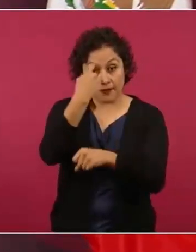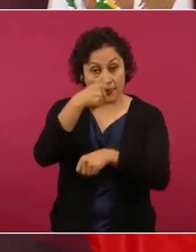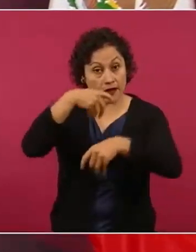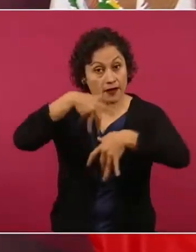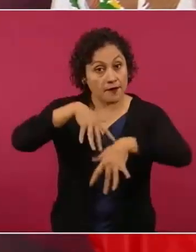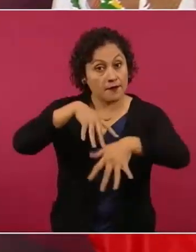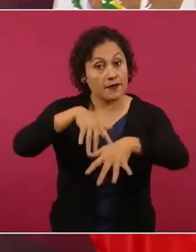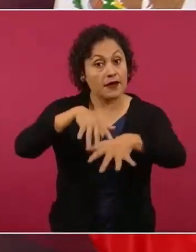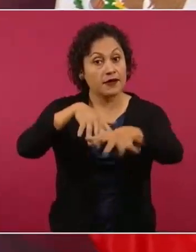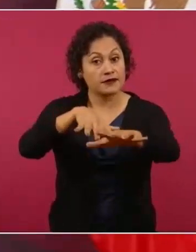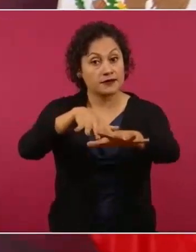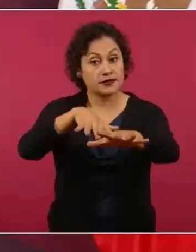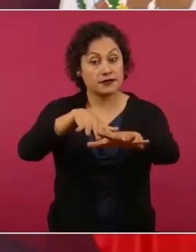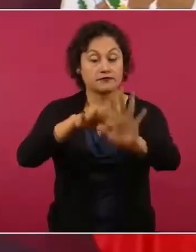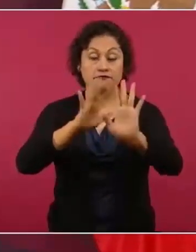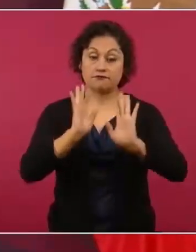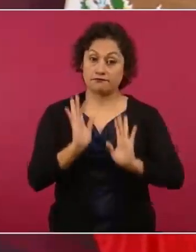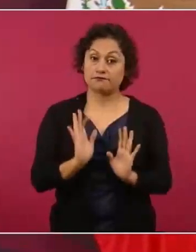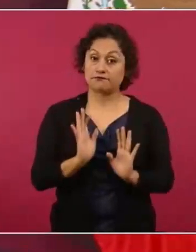tiene